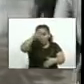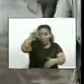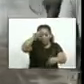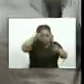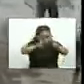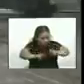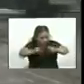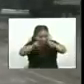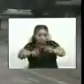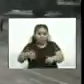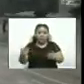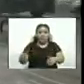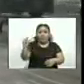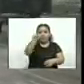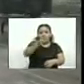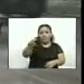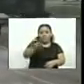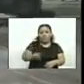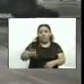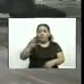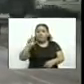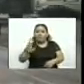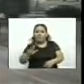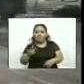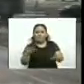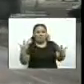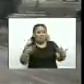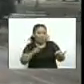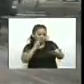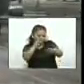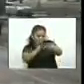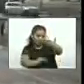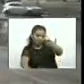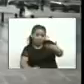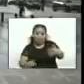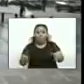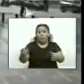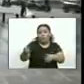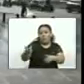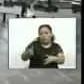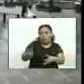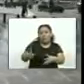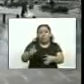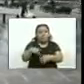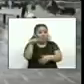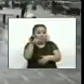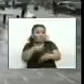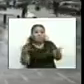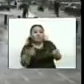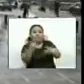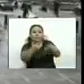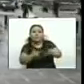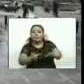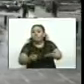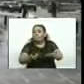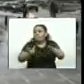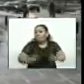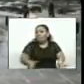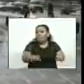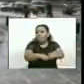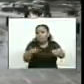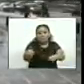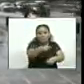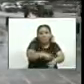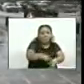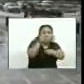de tres semanas en Chile que concluye que la policía y el ejército cometieron violaciones graves de los derechos humanos contra los